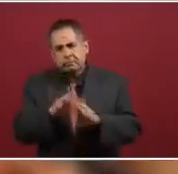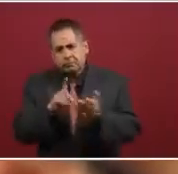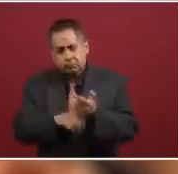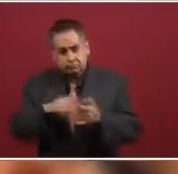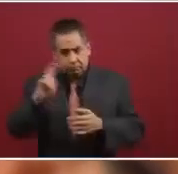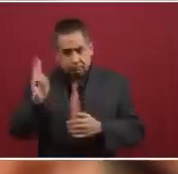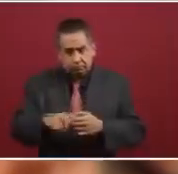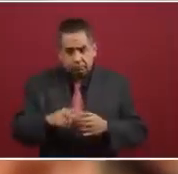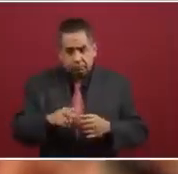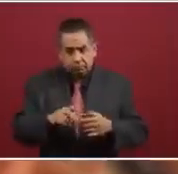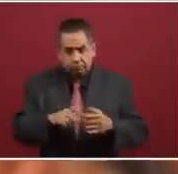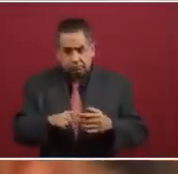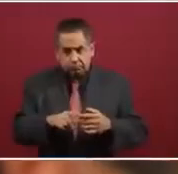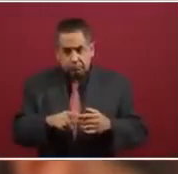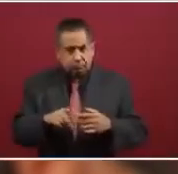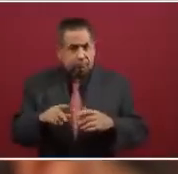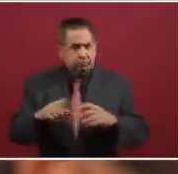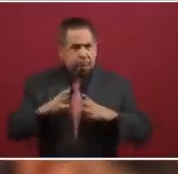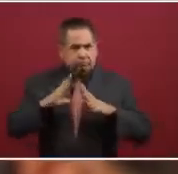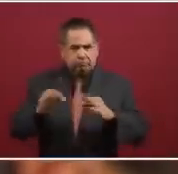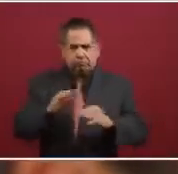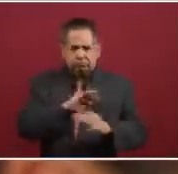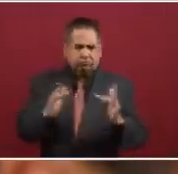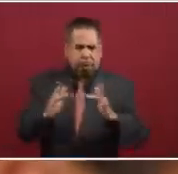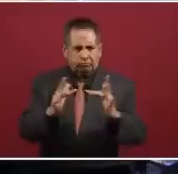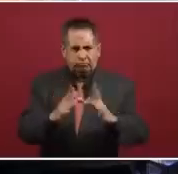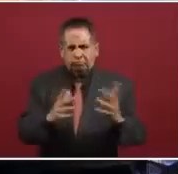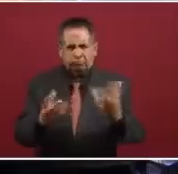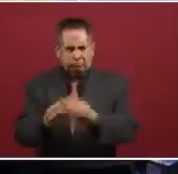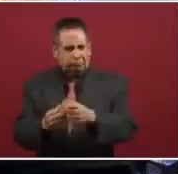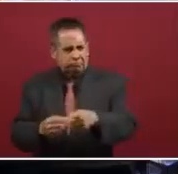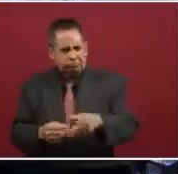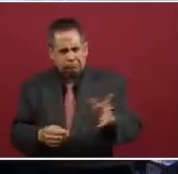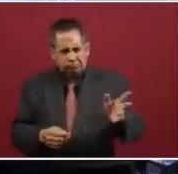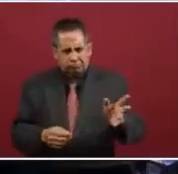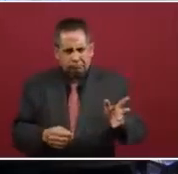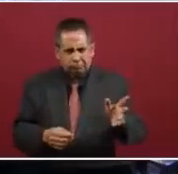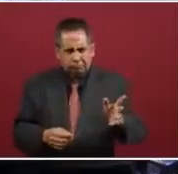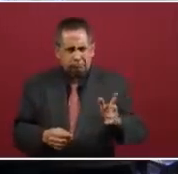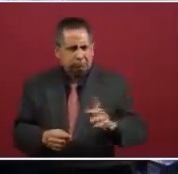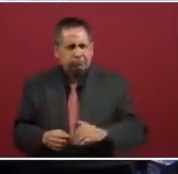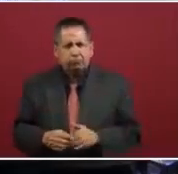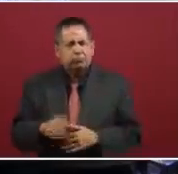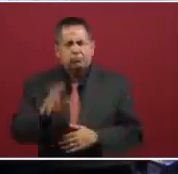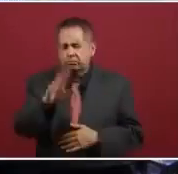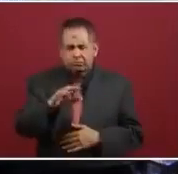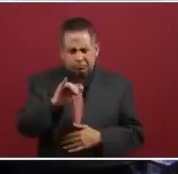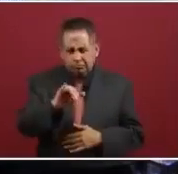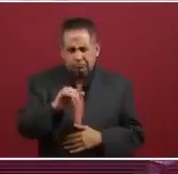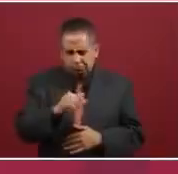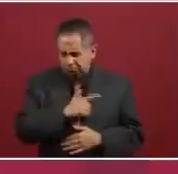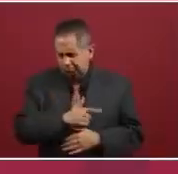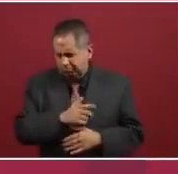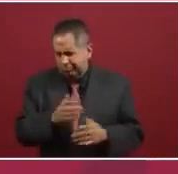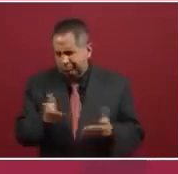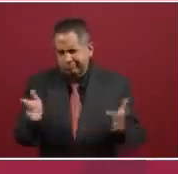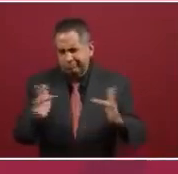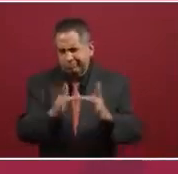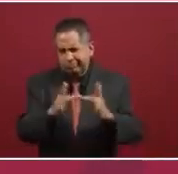en realidad sí es localizable la fundación, y sí, si esto no dejaría dudas sobre la consulta. ¿Cómo no? ¿Cómo no?